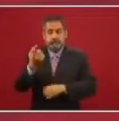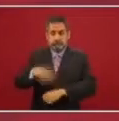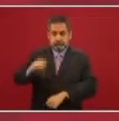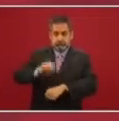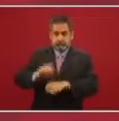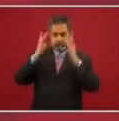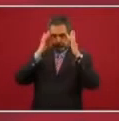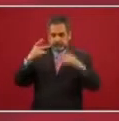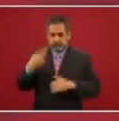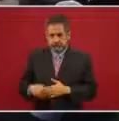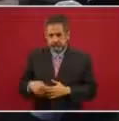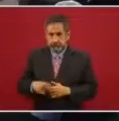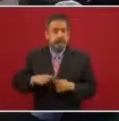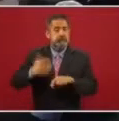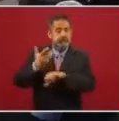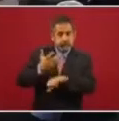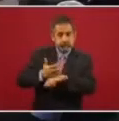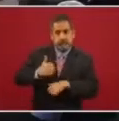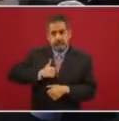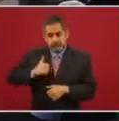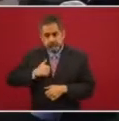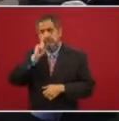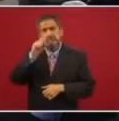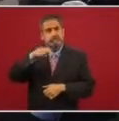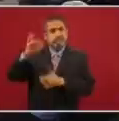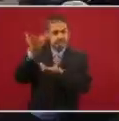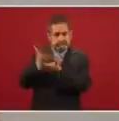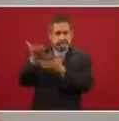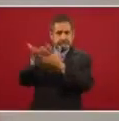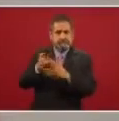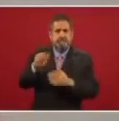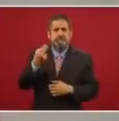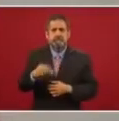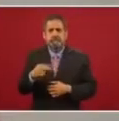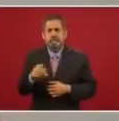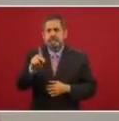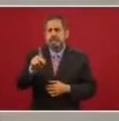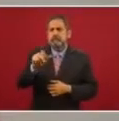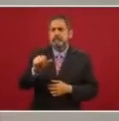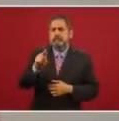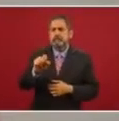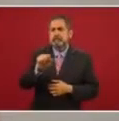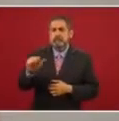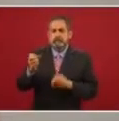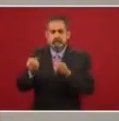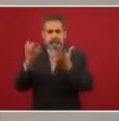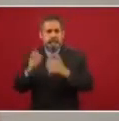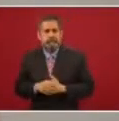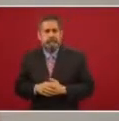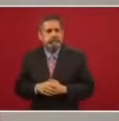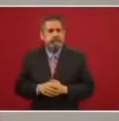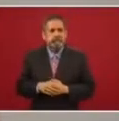y en eeuu y canadá hay un periodo también de receso que se llama la pausa de la primavera el springbreak